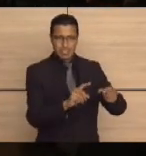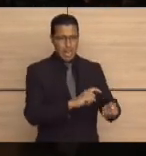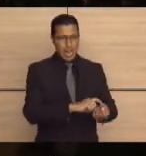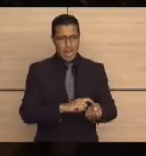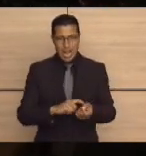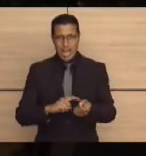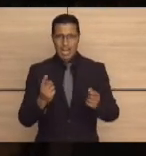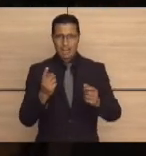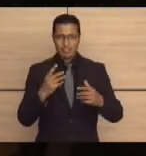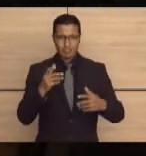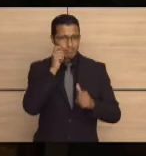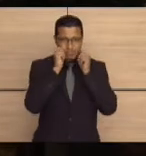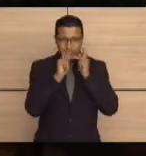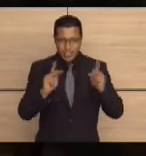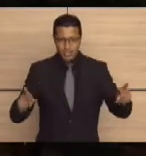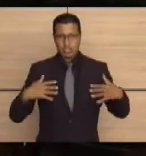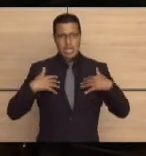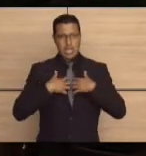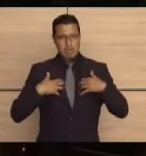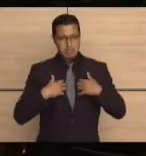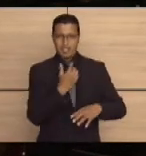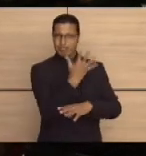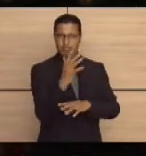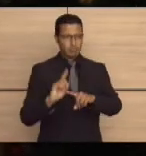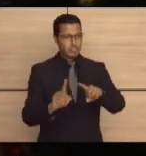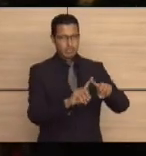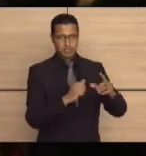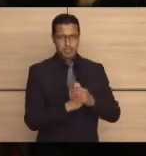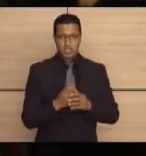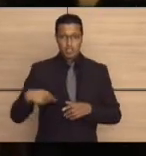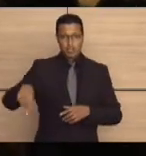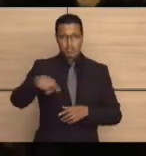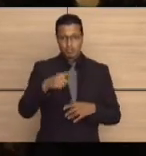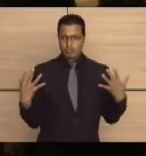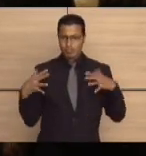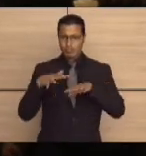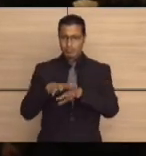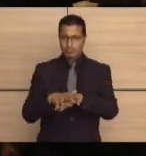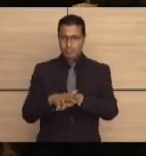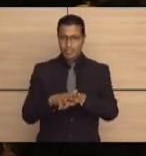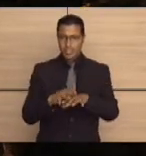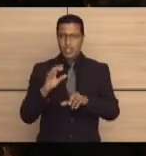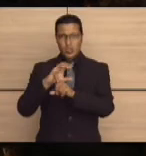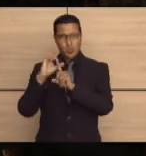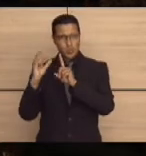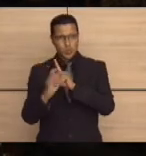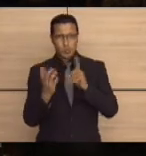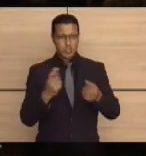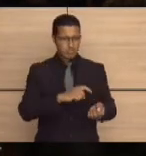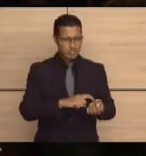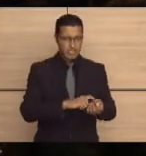paisajes, plantas, animales, en sus gentes. Somos hijos del mestizaje, de la mezcla de culturas, saberes,